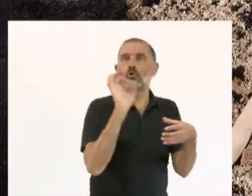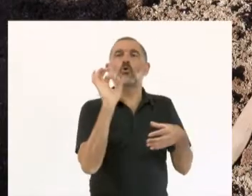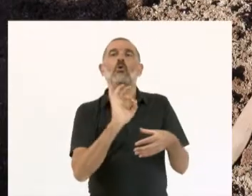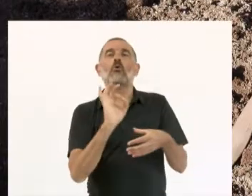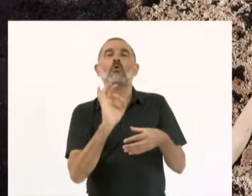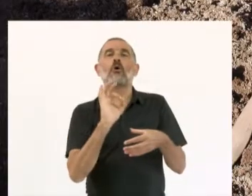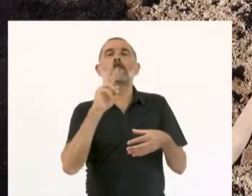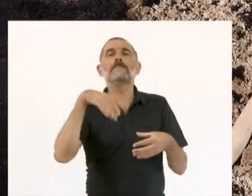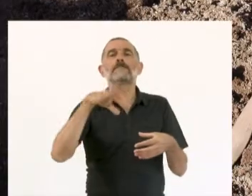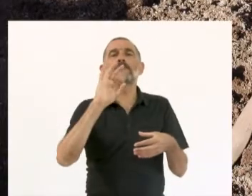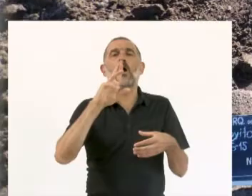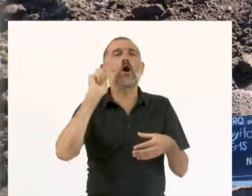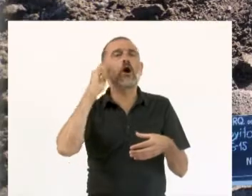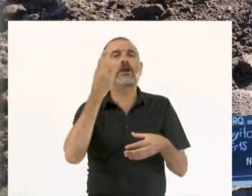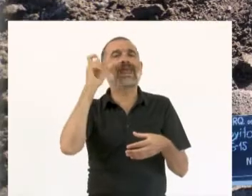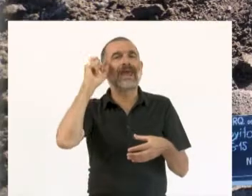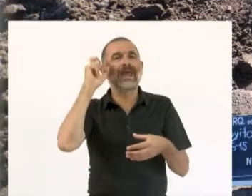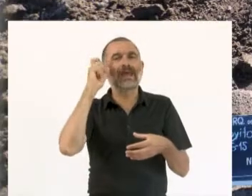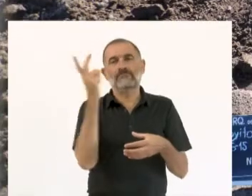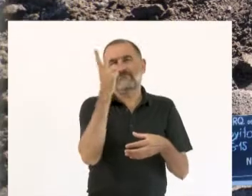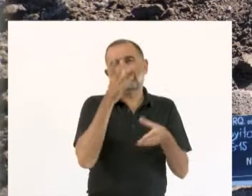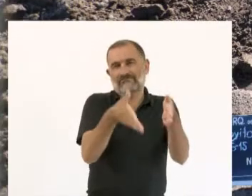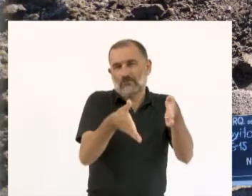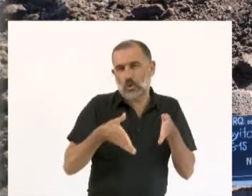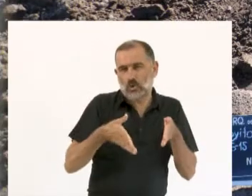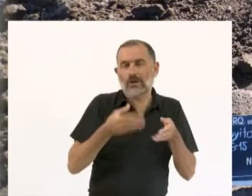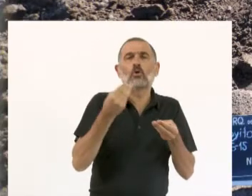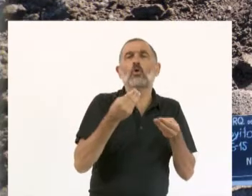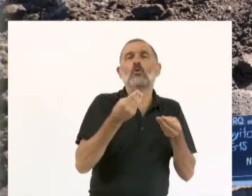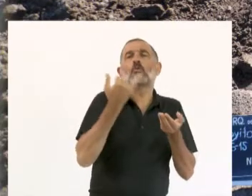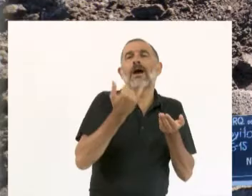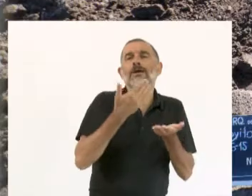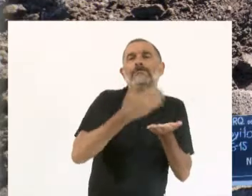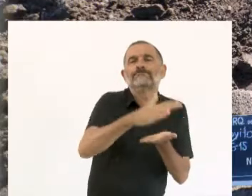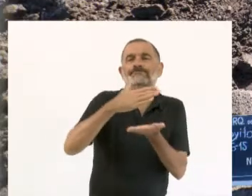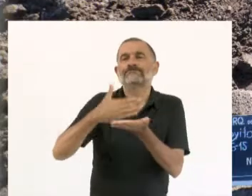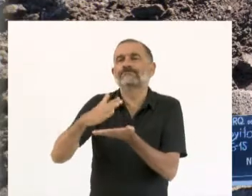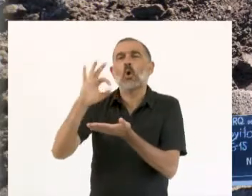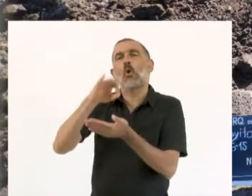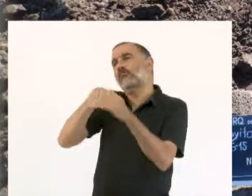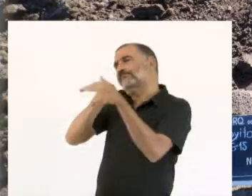los estudios de básicos, bioantropológicos, de determinación de edad,